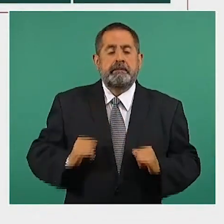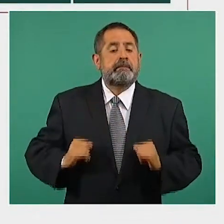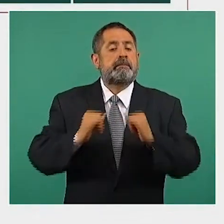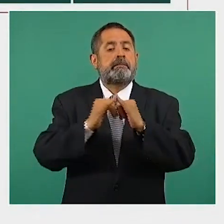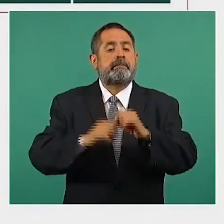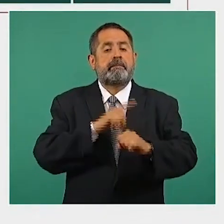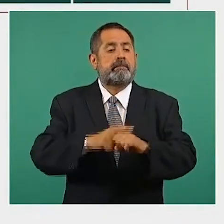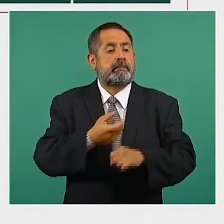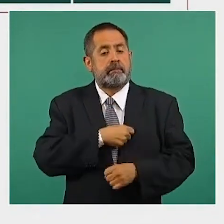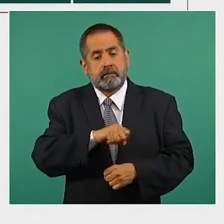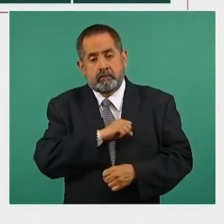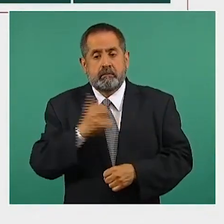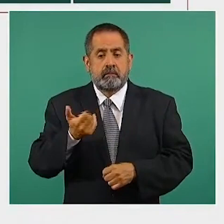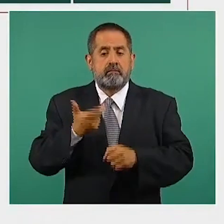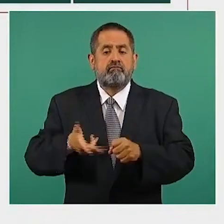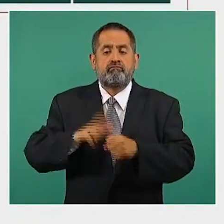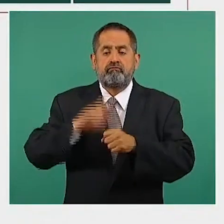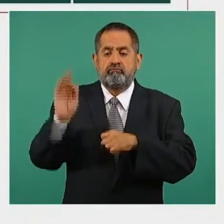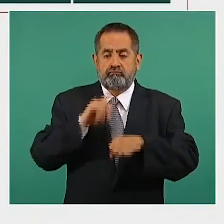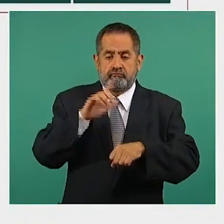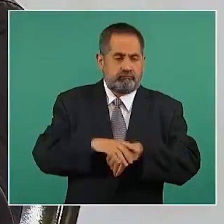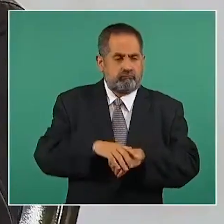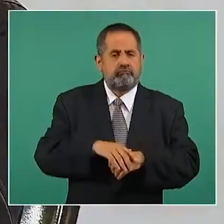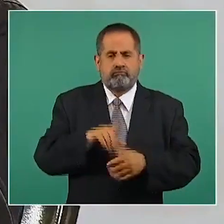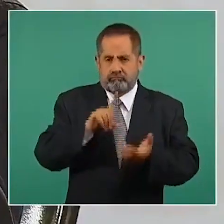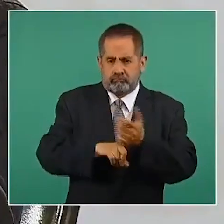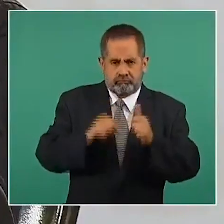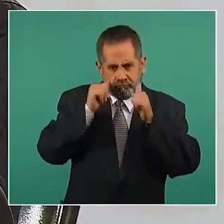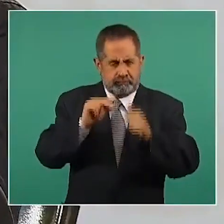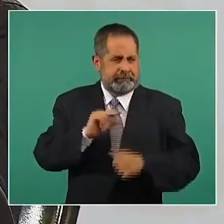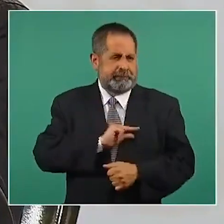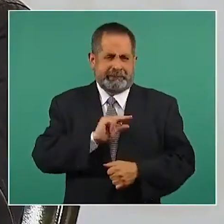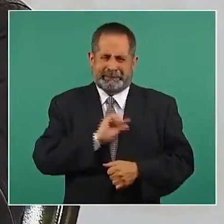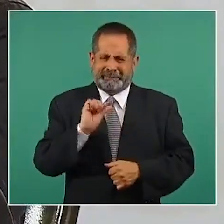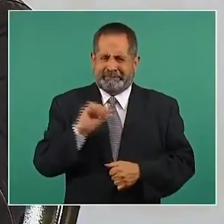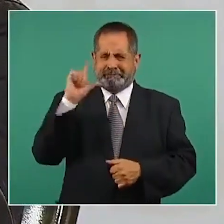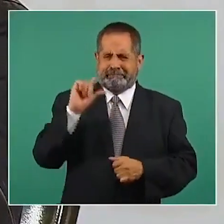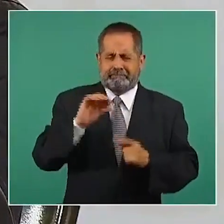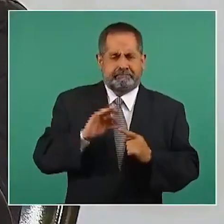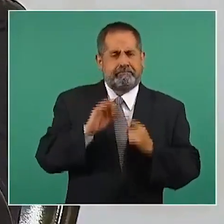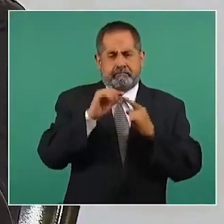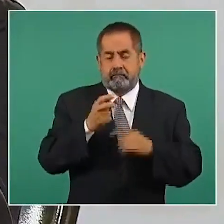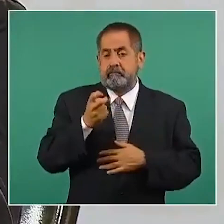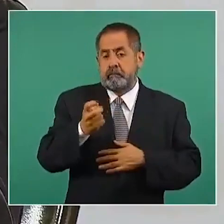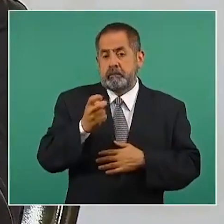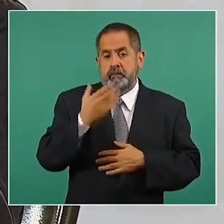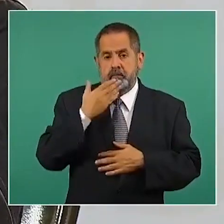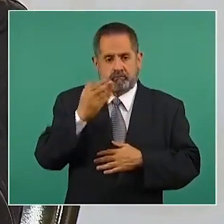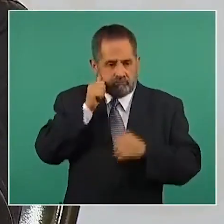de salud y los hospitales federales se da una atención médica especializada y se parte de esa